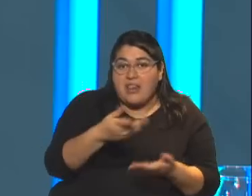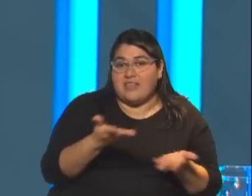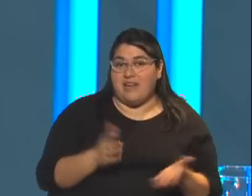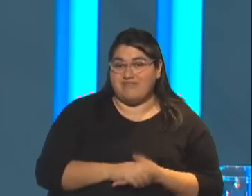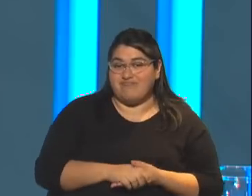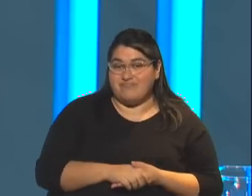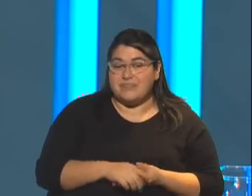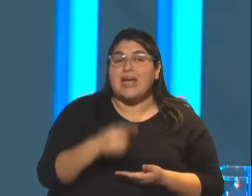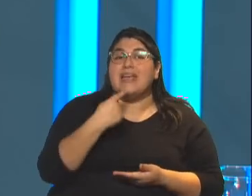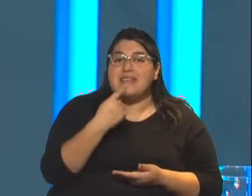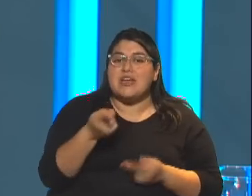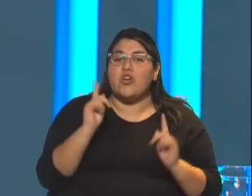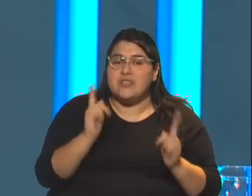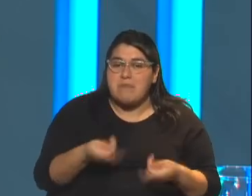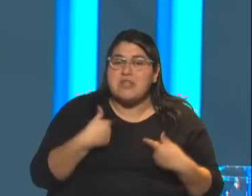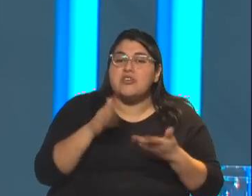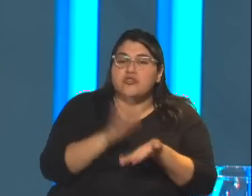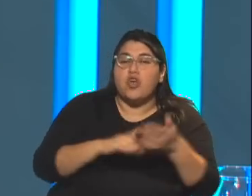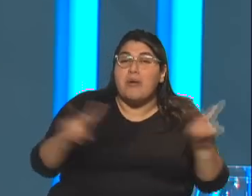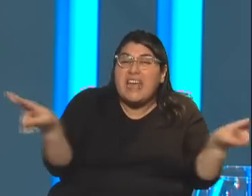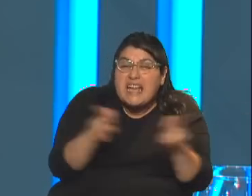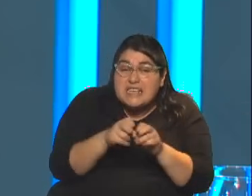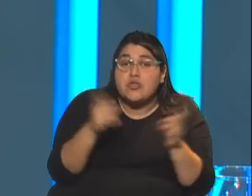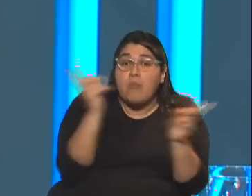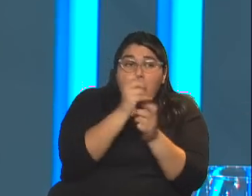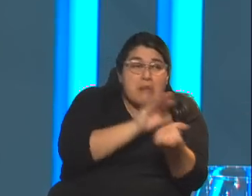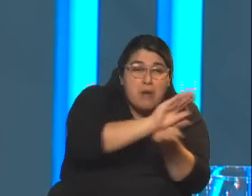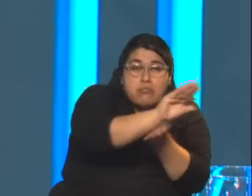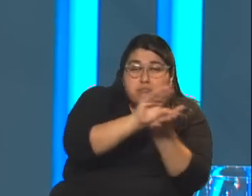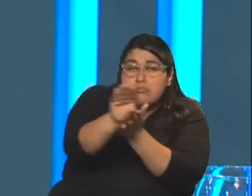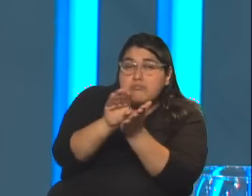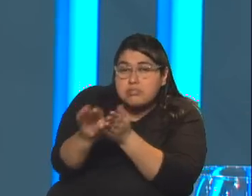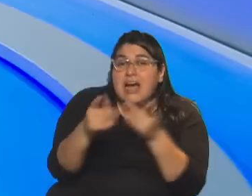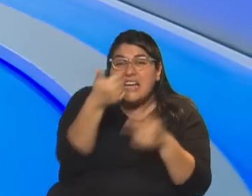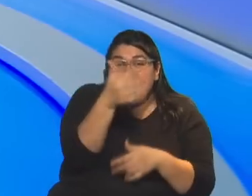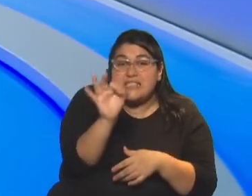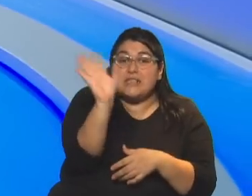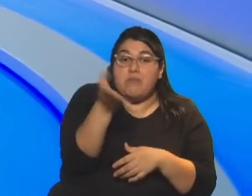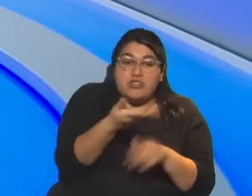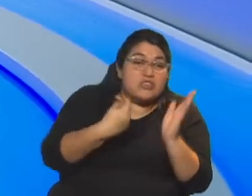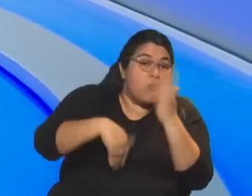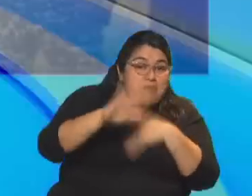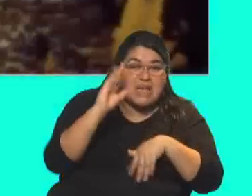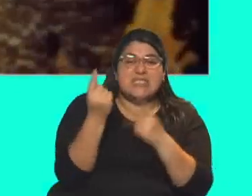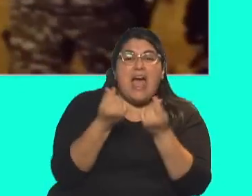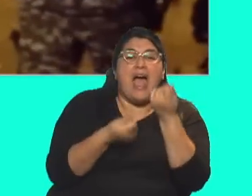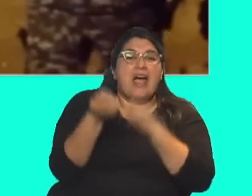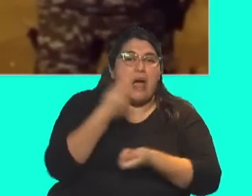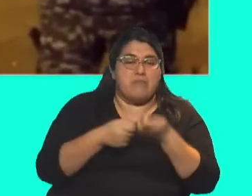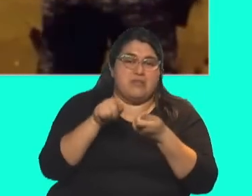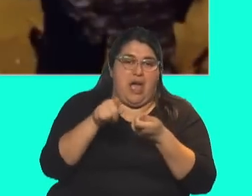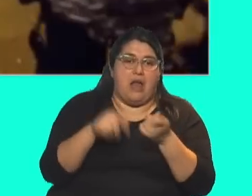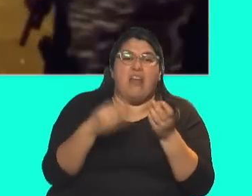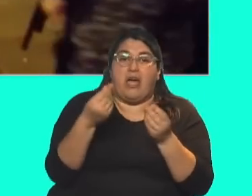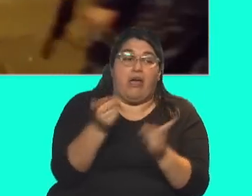un problema de distribución del ingreso de enorme el 60 por ciento del ingreso se lo queda el factor capital contra el 40 de los